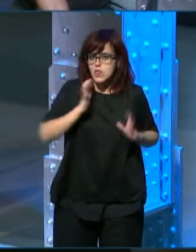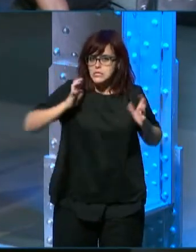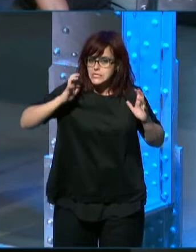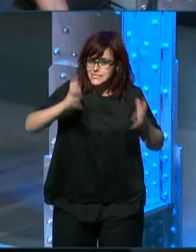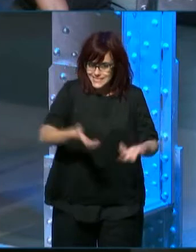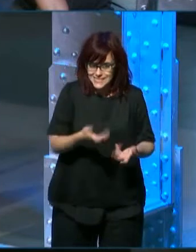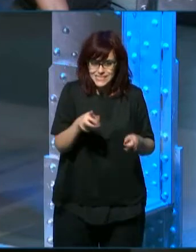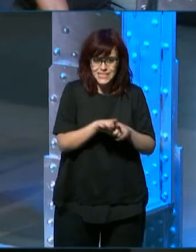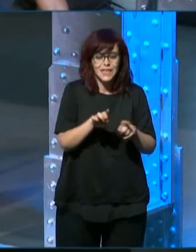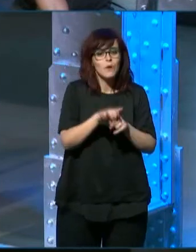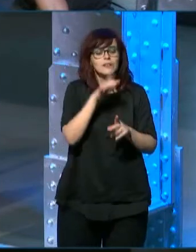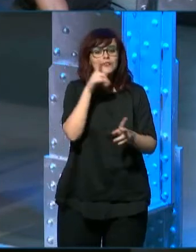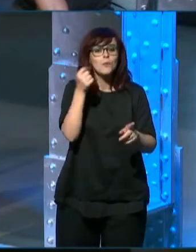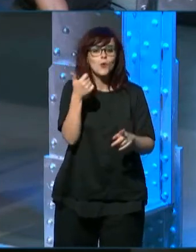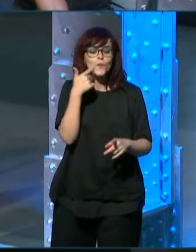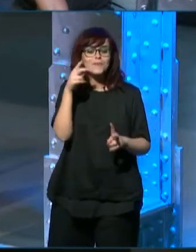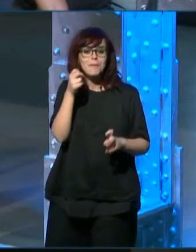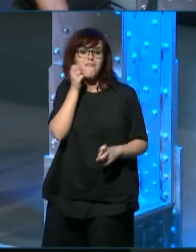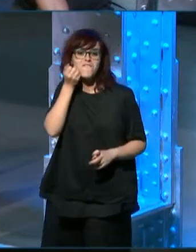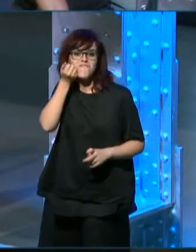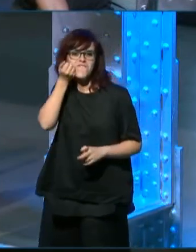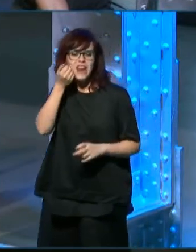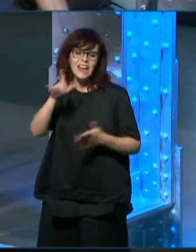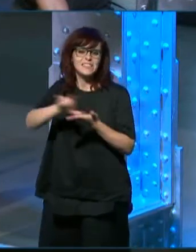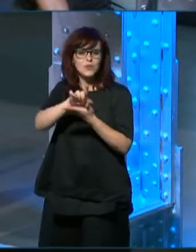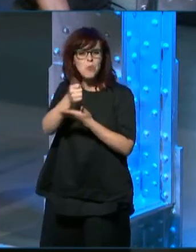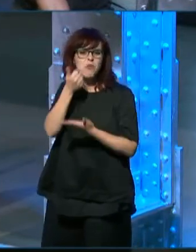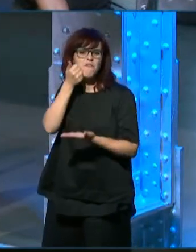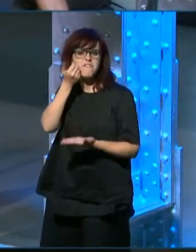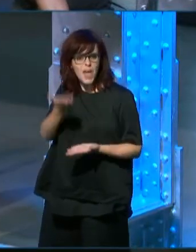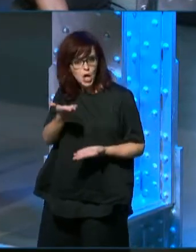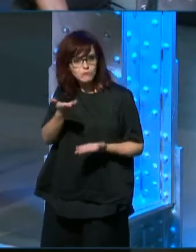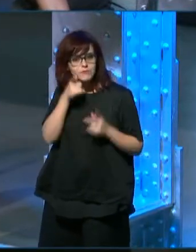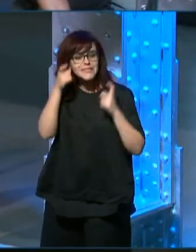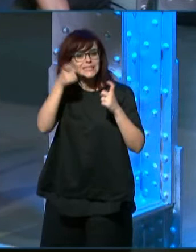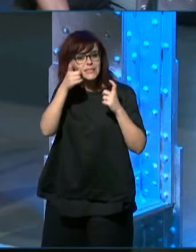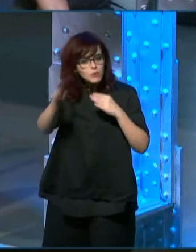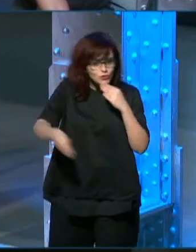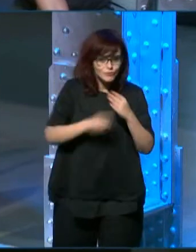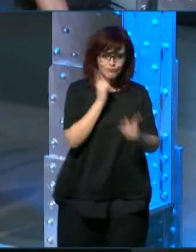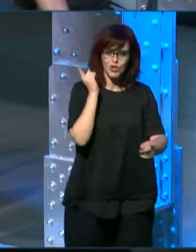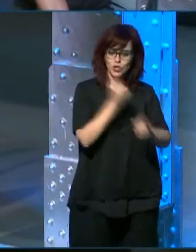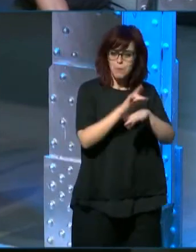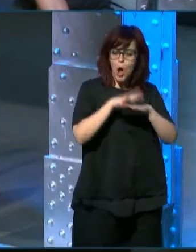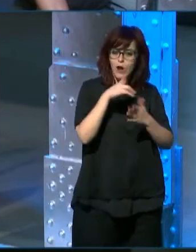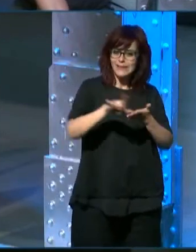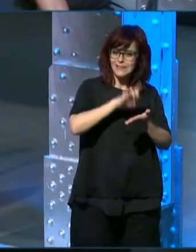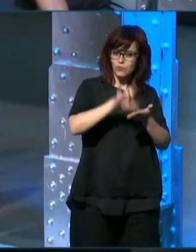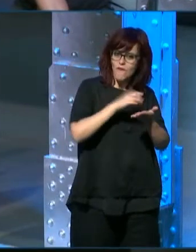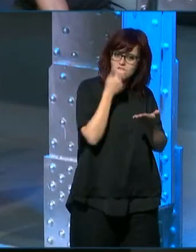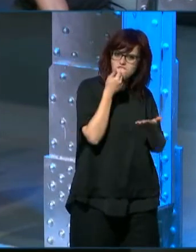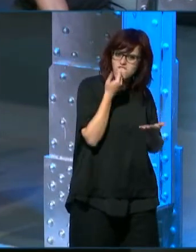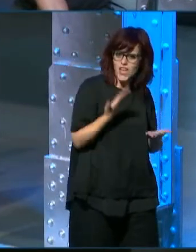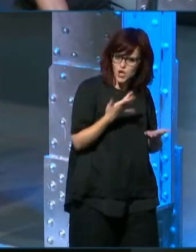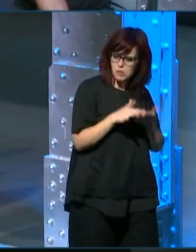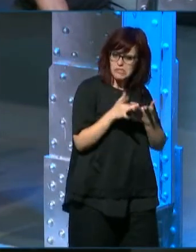la apelación a la ferocidad de la literatura, yo creo que a todos la ferocidad de la literatura nos ha dado